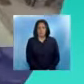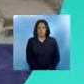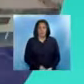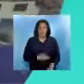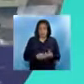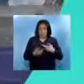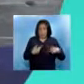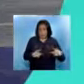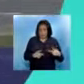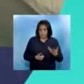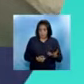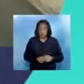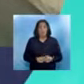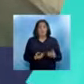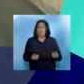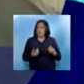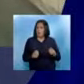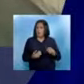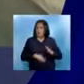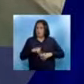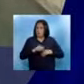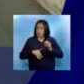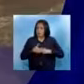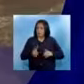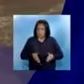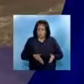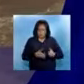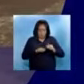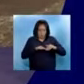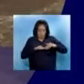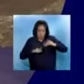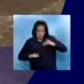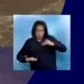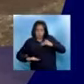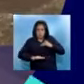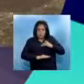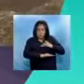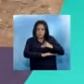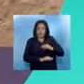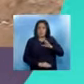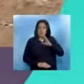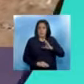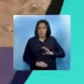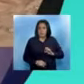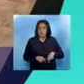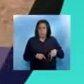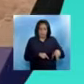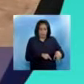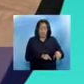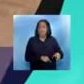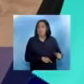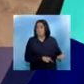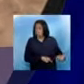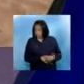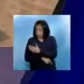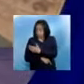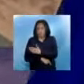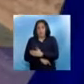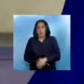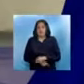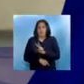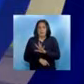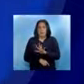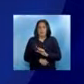Al volver, ¿cómo andan las obras en la Costa Verde del Callao que permitirán unir la punta con Chorrillos en apenas 25 minutos?